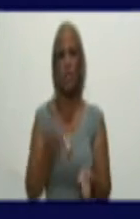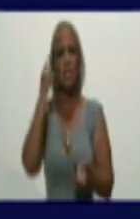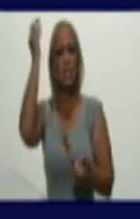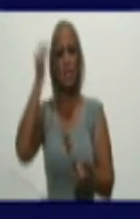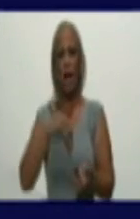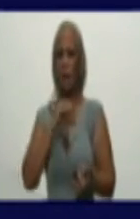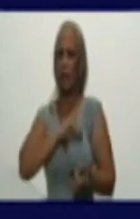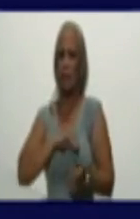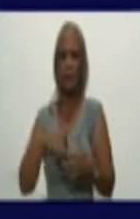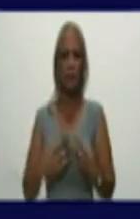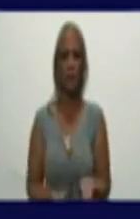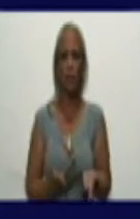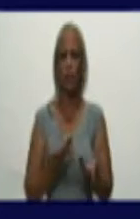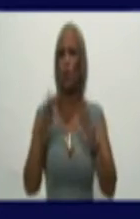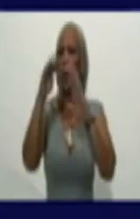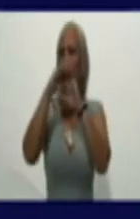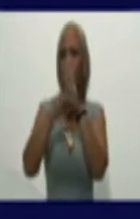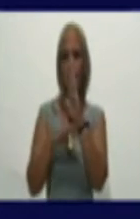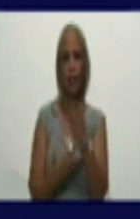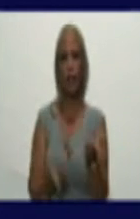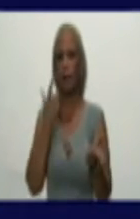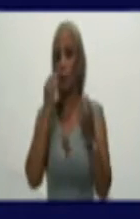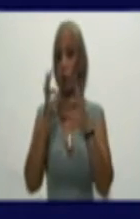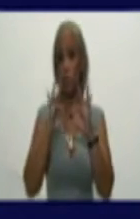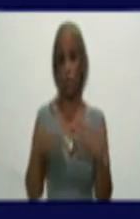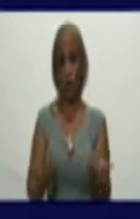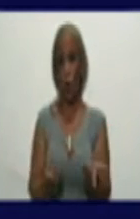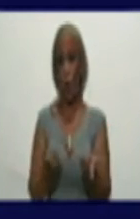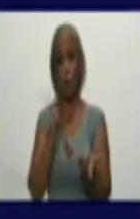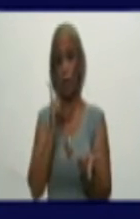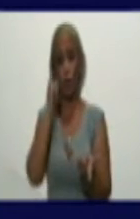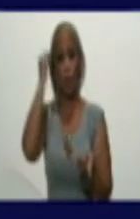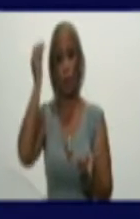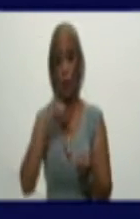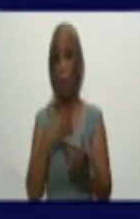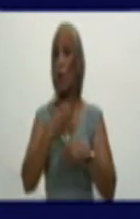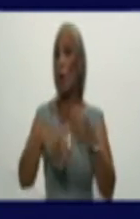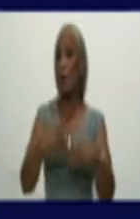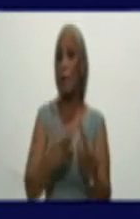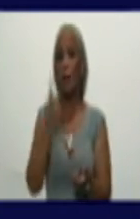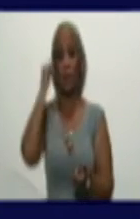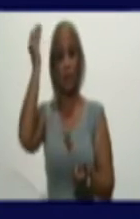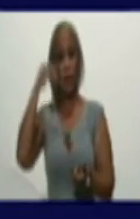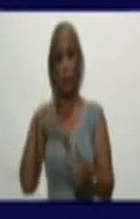sintomatología, conoce las medidas de protección, porque no es un problema de conocimiento. Yo creo